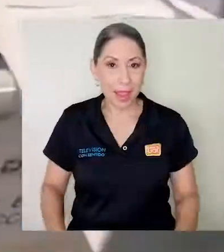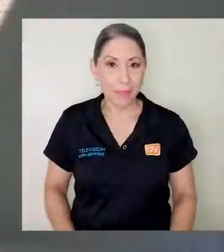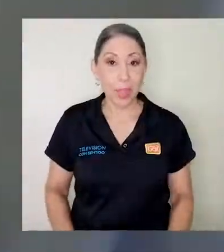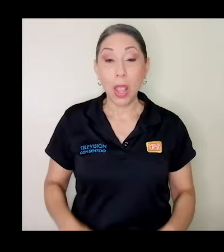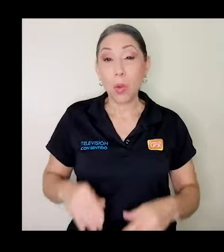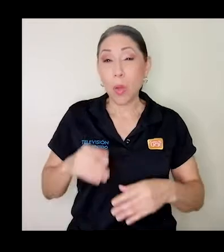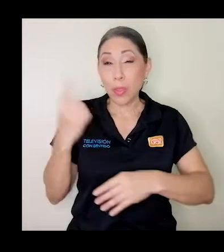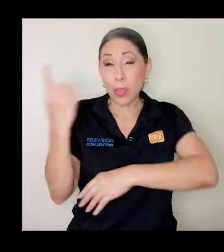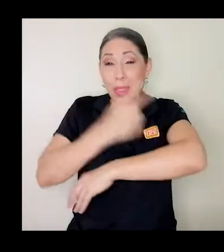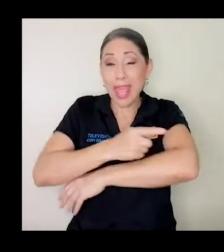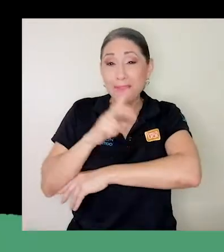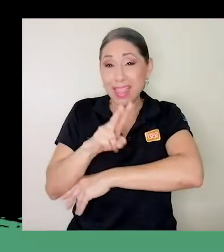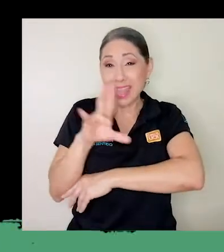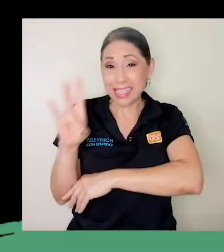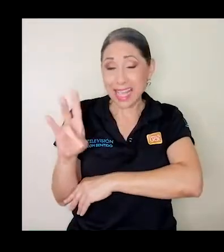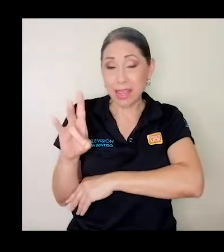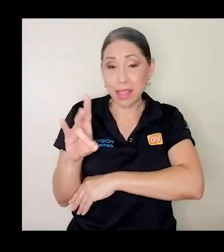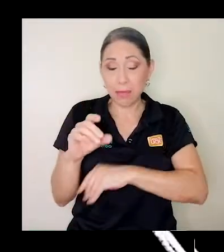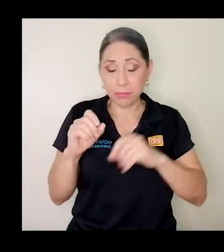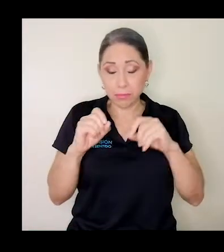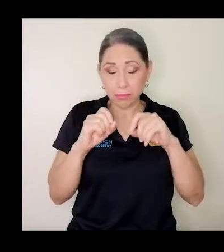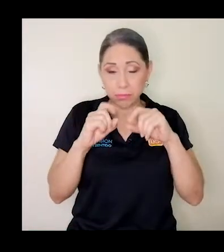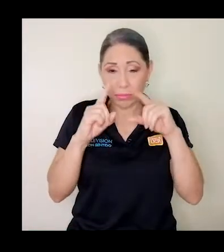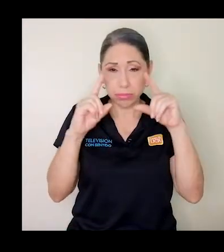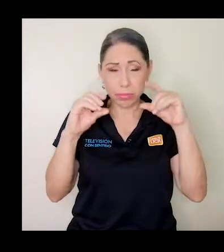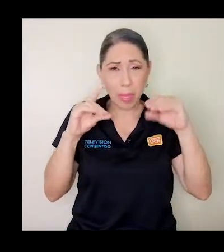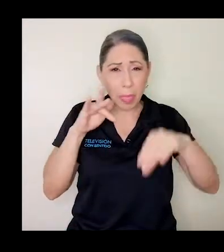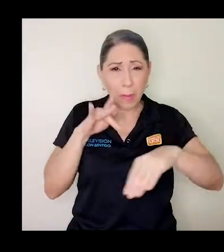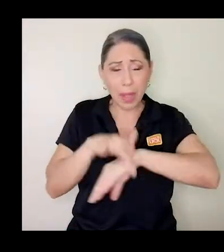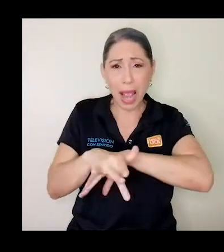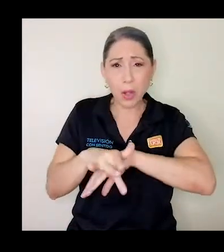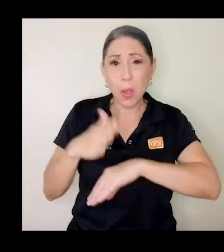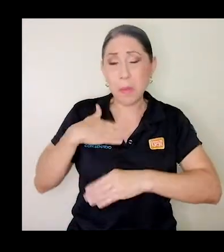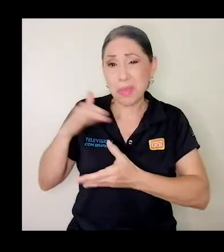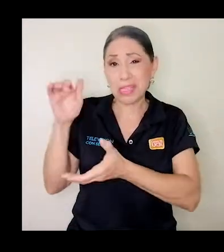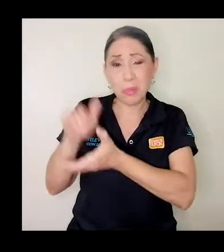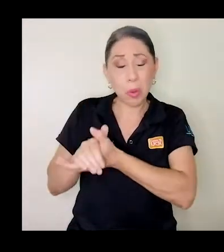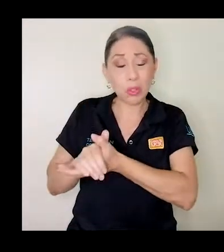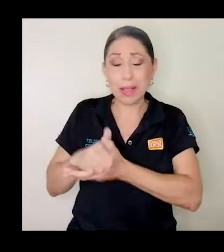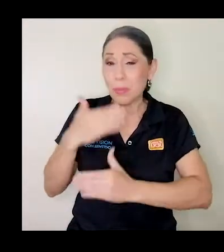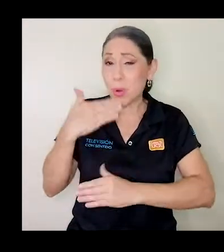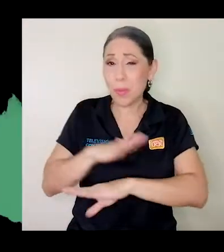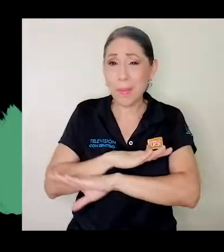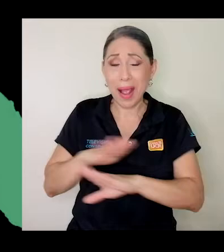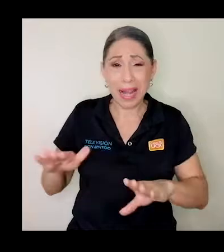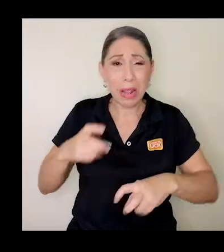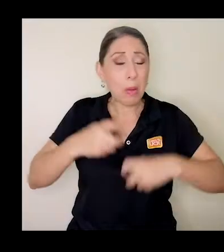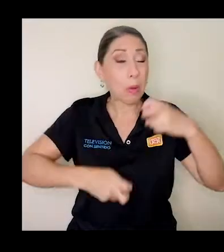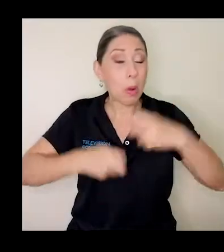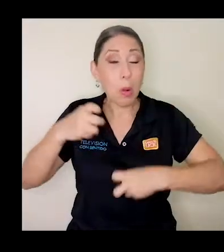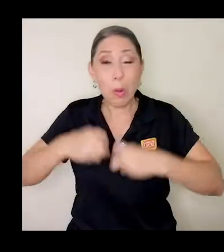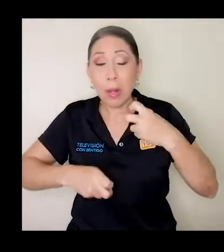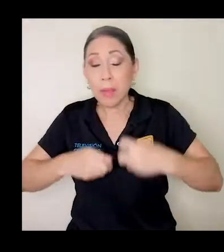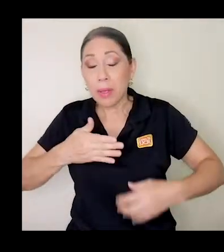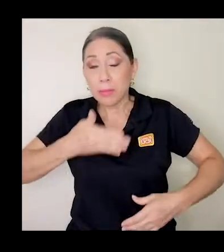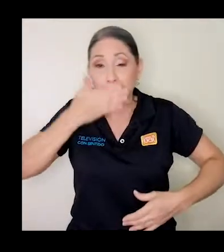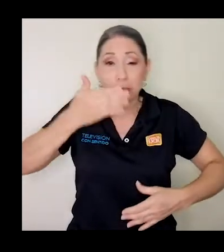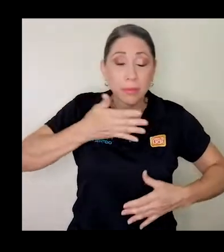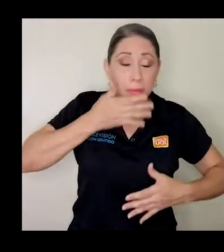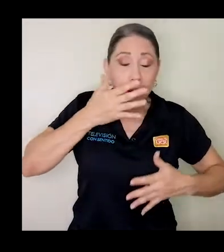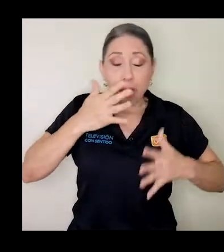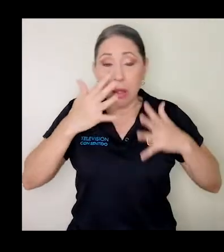27, mi esposa amaneció muy mal, tuvo una crisis respiratoria muy terrible en la noche, mucha insuficiencia,